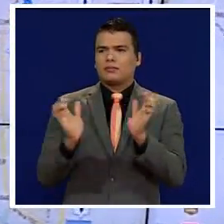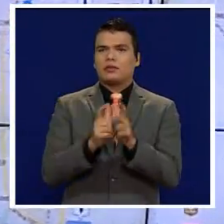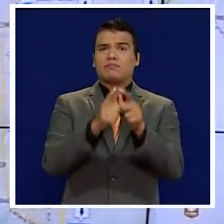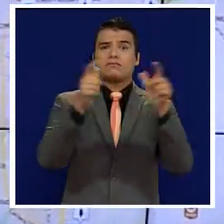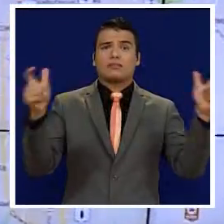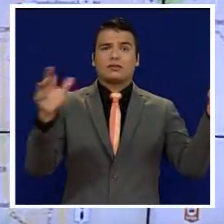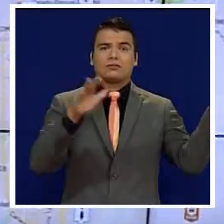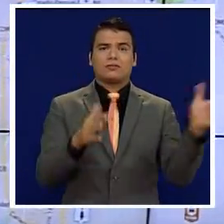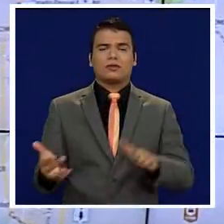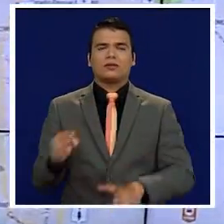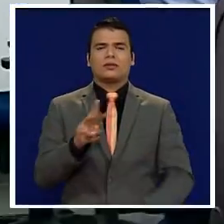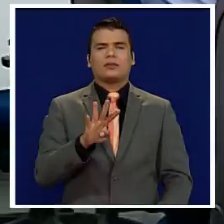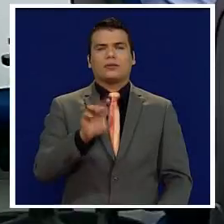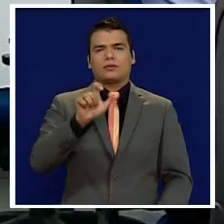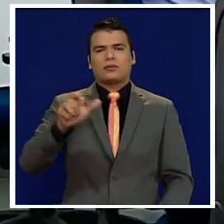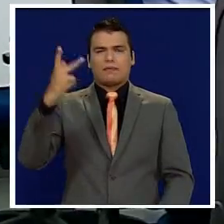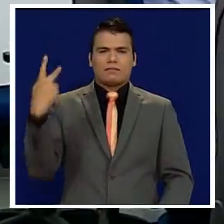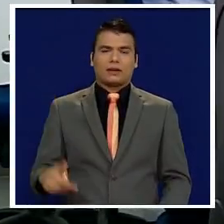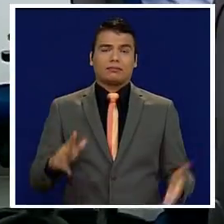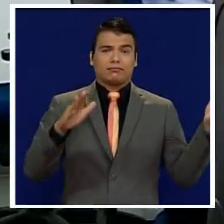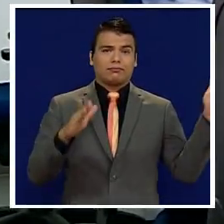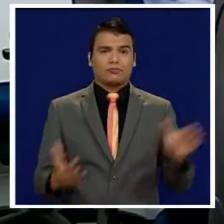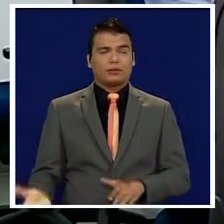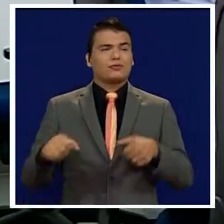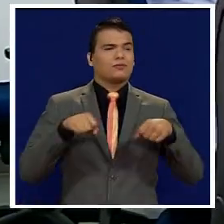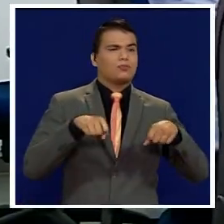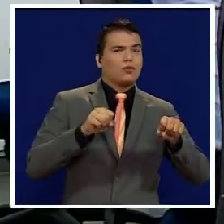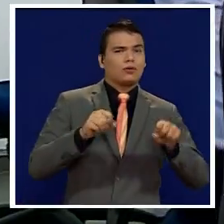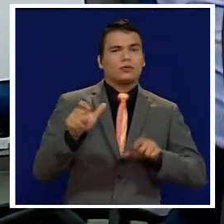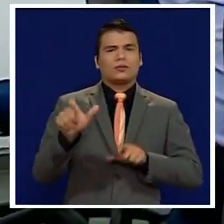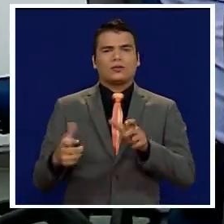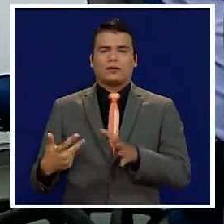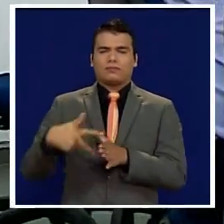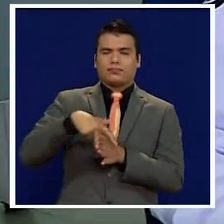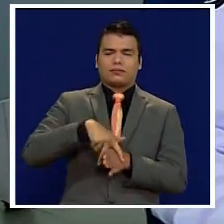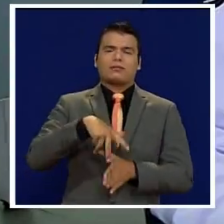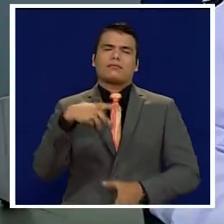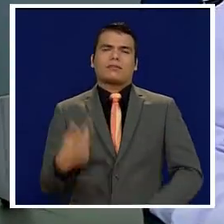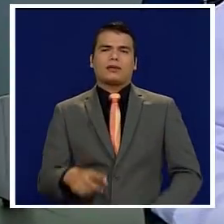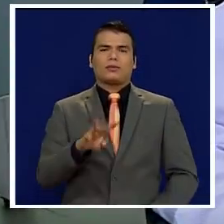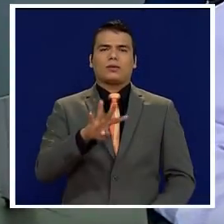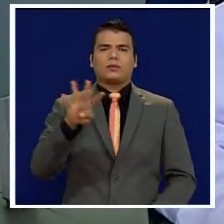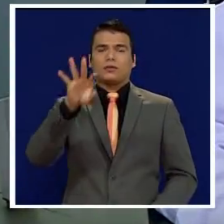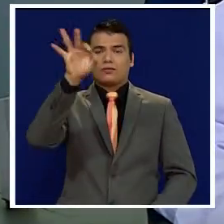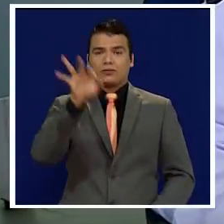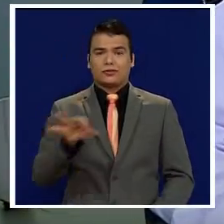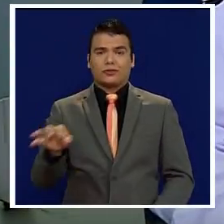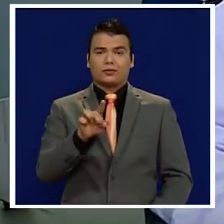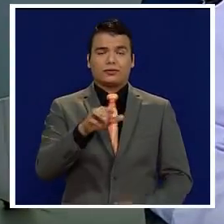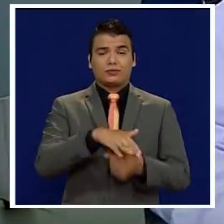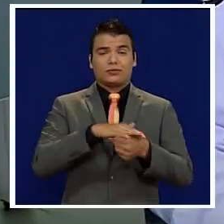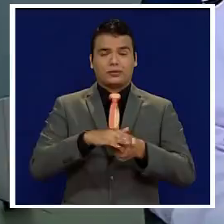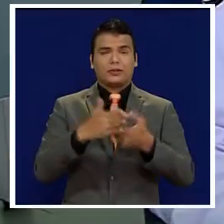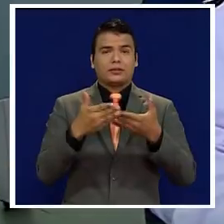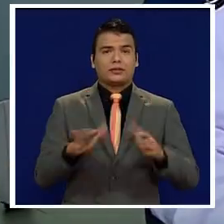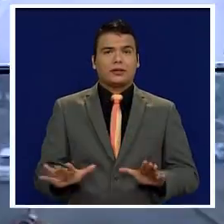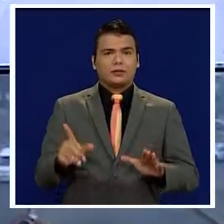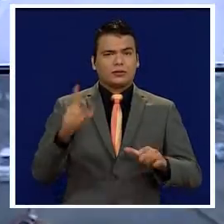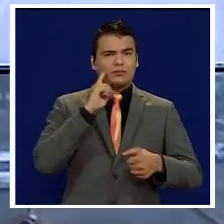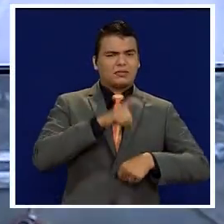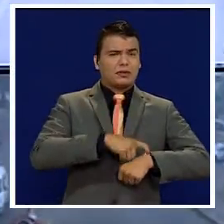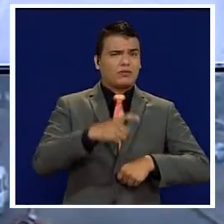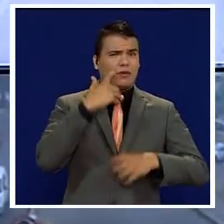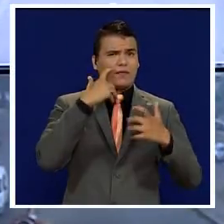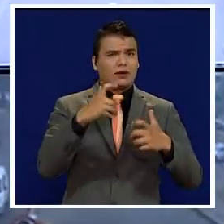muertes con 34 hechos fatales y las motocicletas y los parrilleros son los implicados en el 44% de los casos, donde el rango de horario de